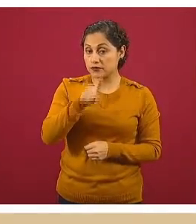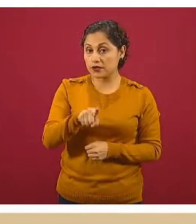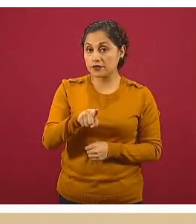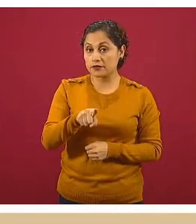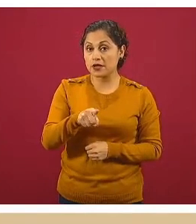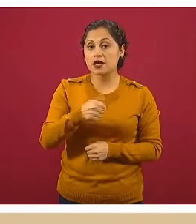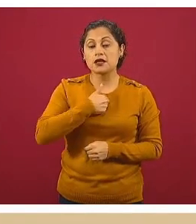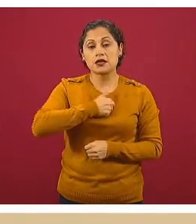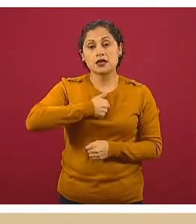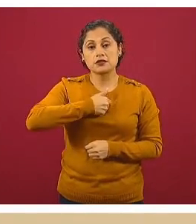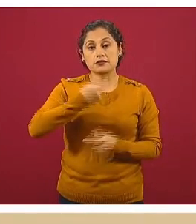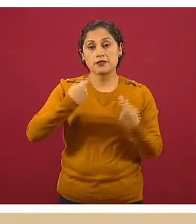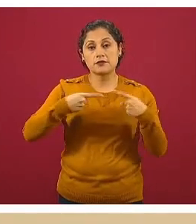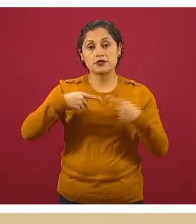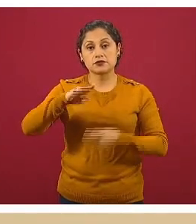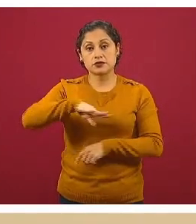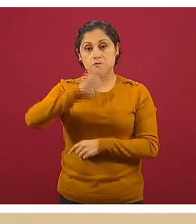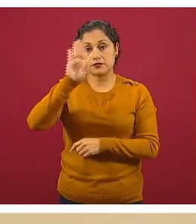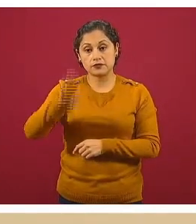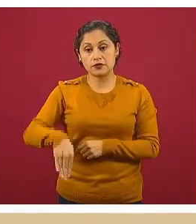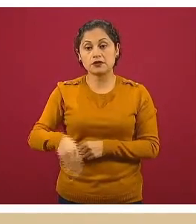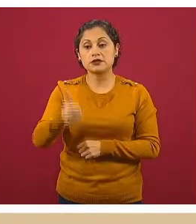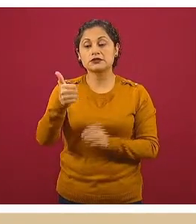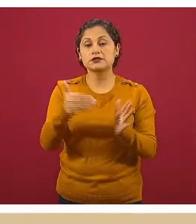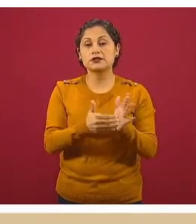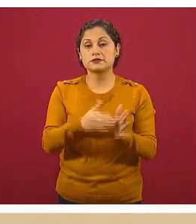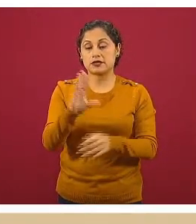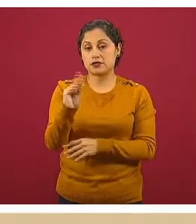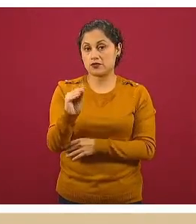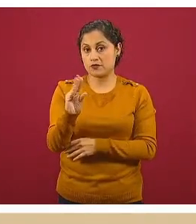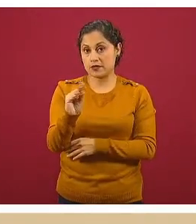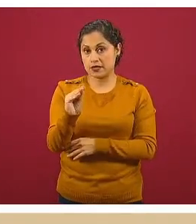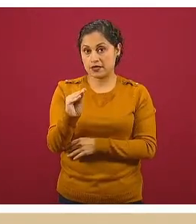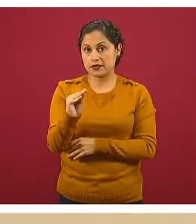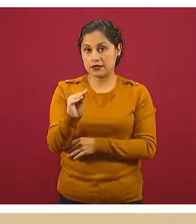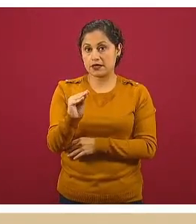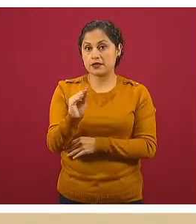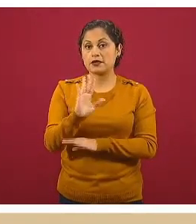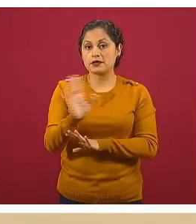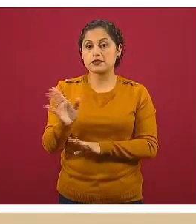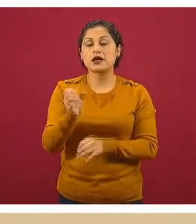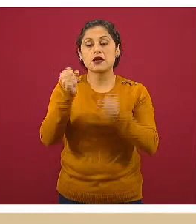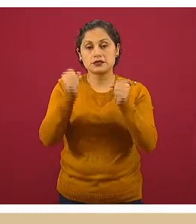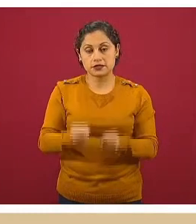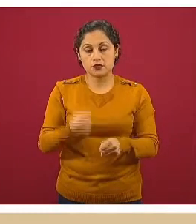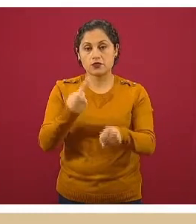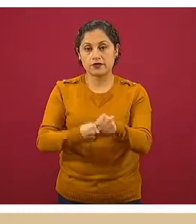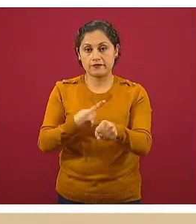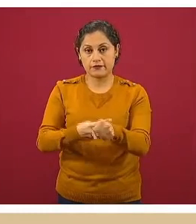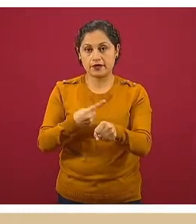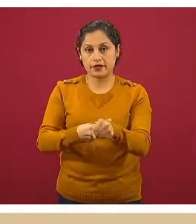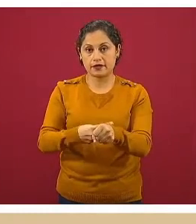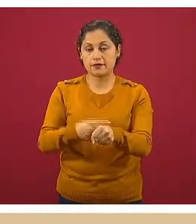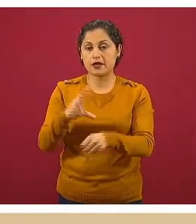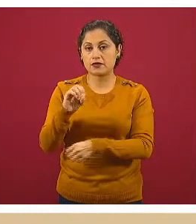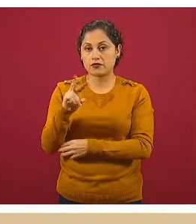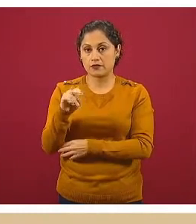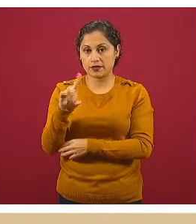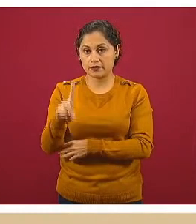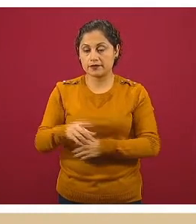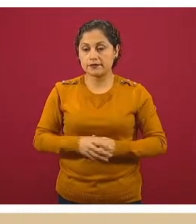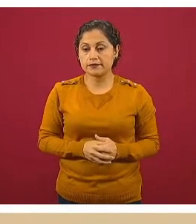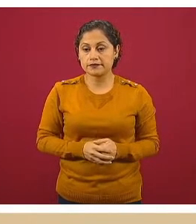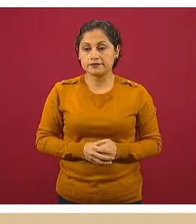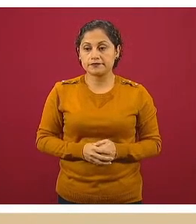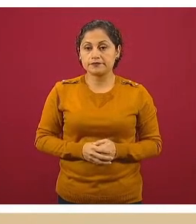presentado 6.090 defunciones confirmadas por laboratorio hasta el momento. En la siguiente diapositiva vemos